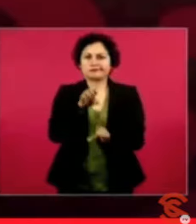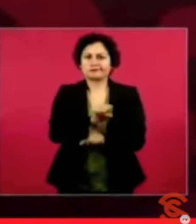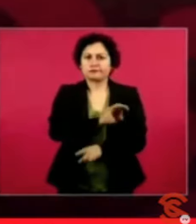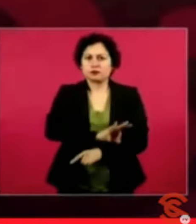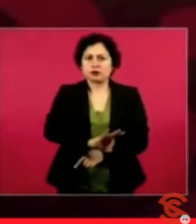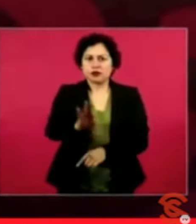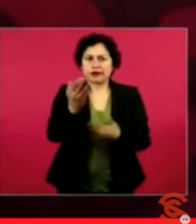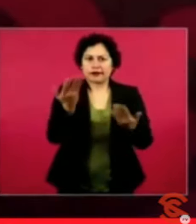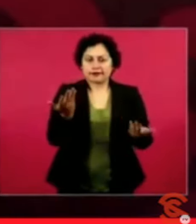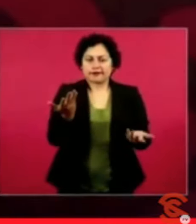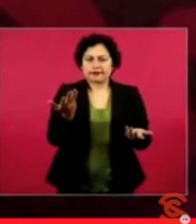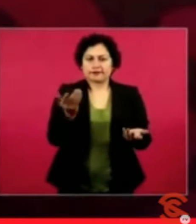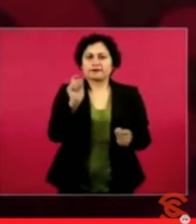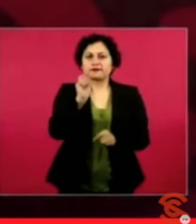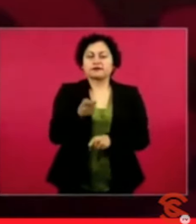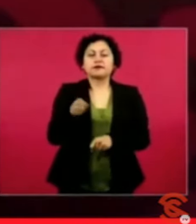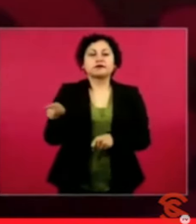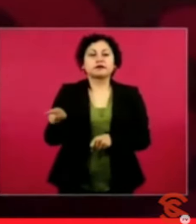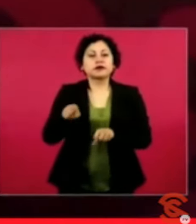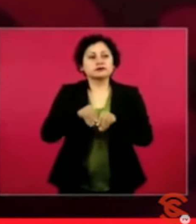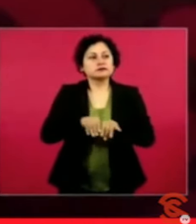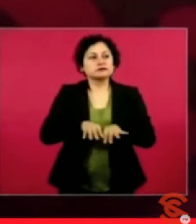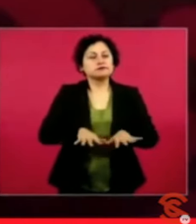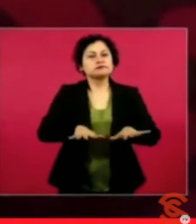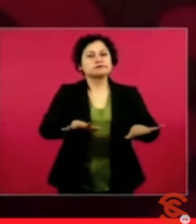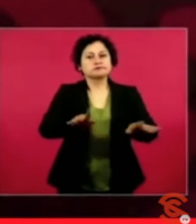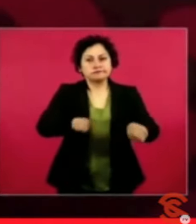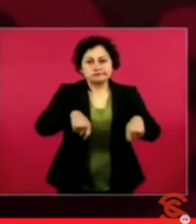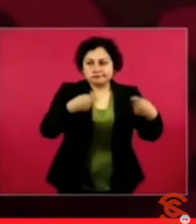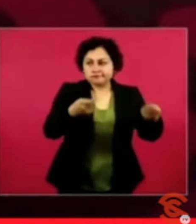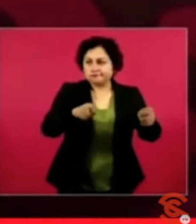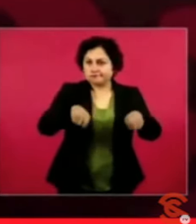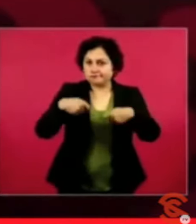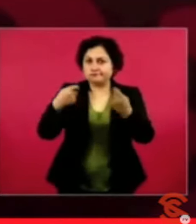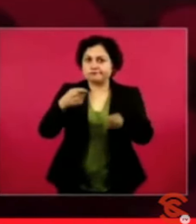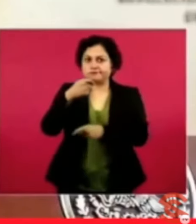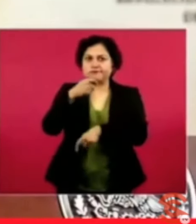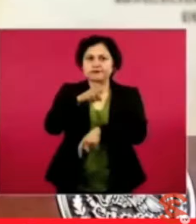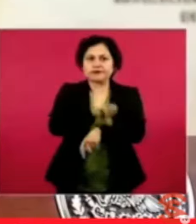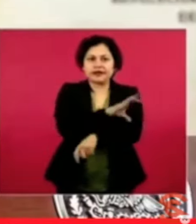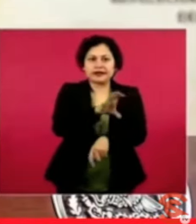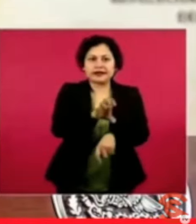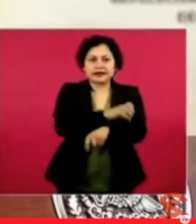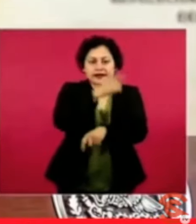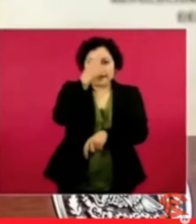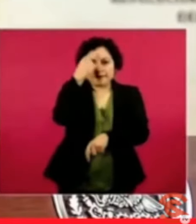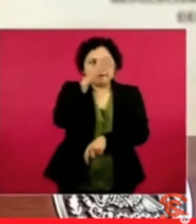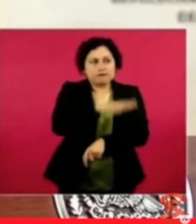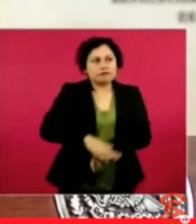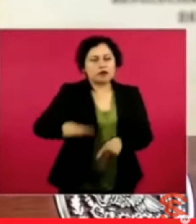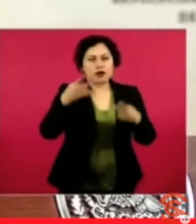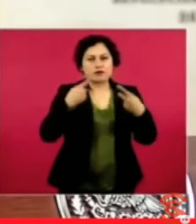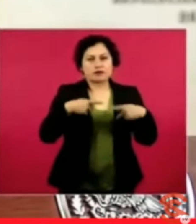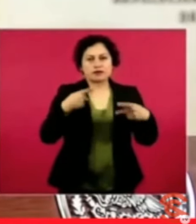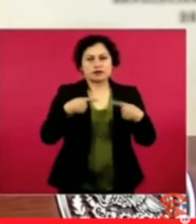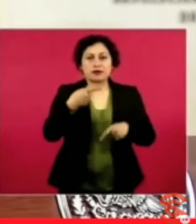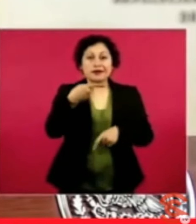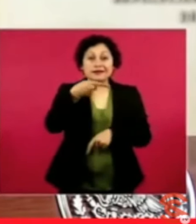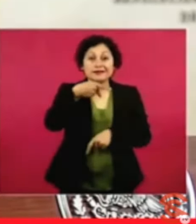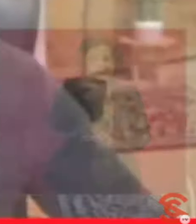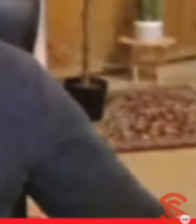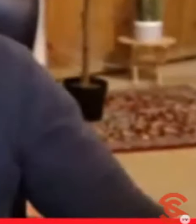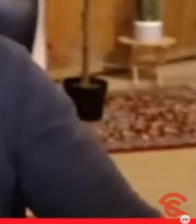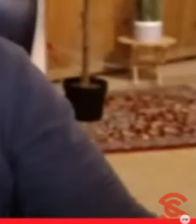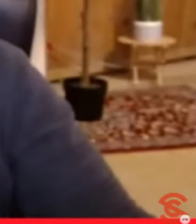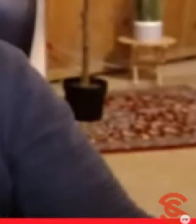de abastecer de energía eléctrica a los consumidores a precios justos. Le digo, aquí creo que lo